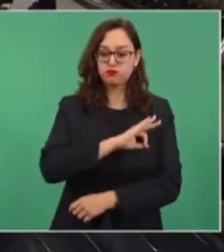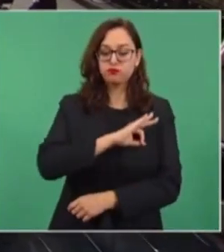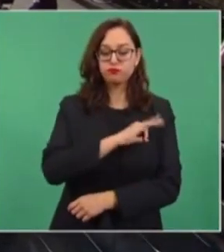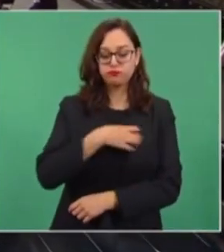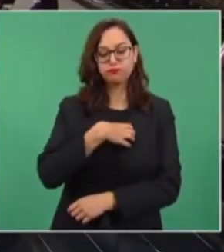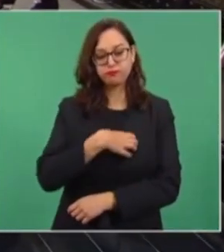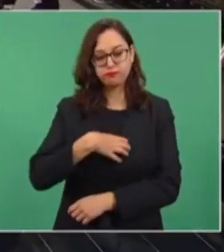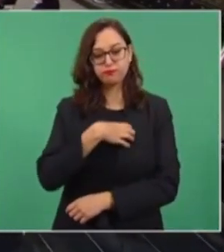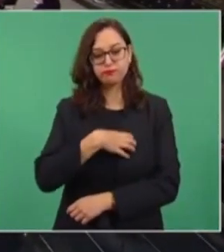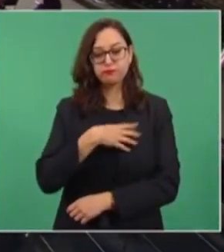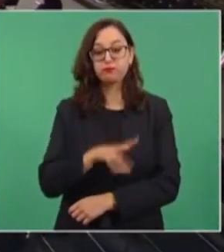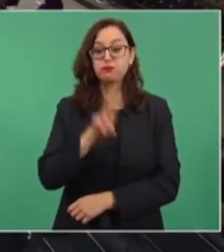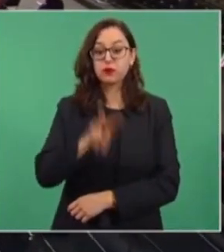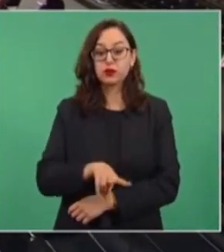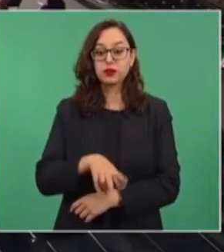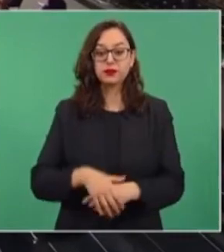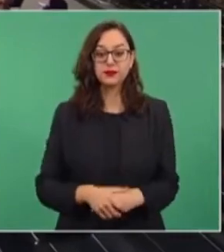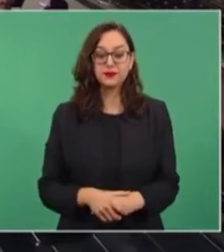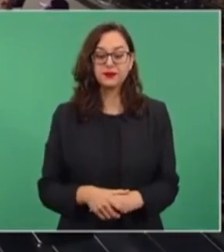dos sabios